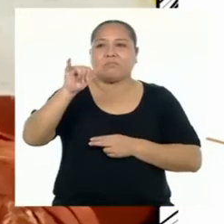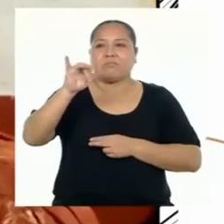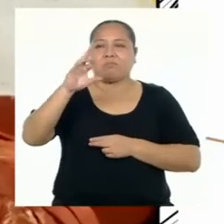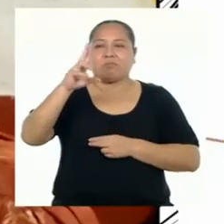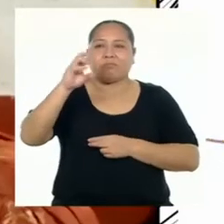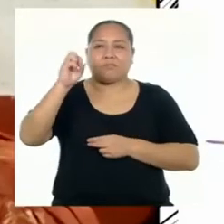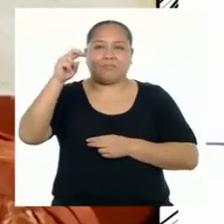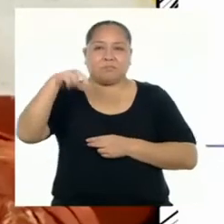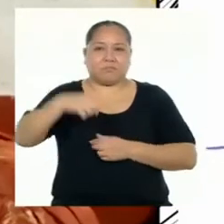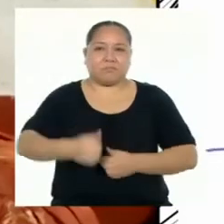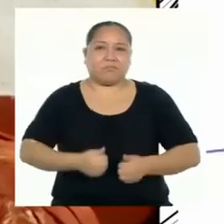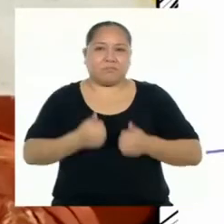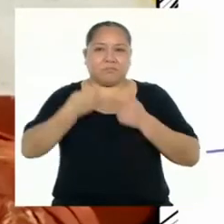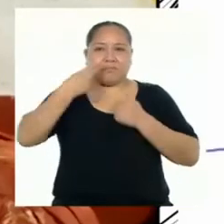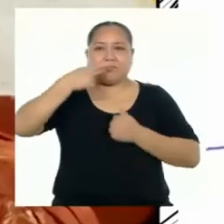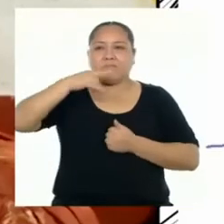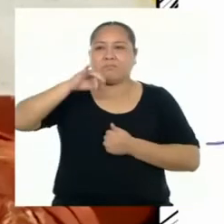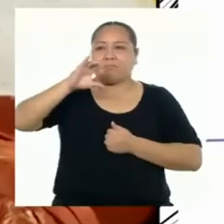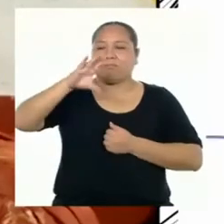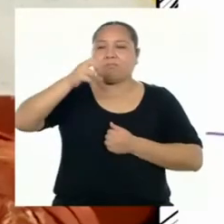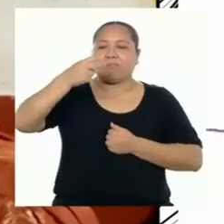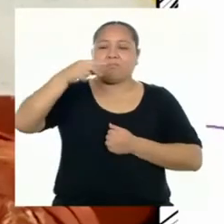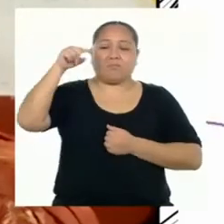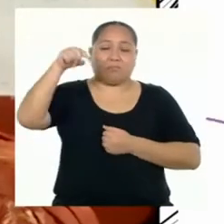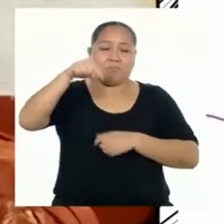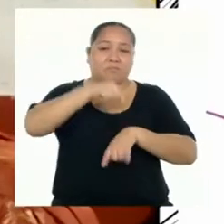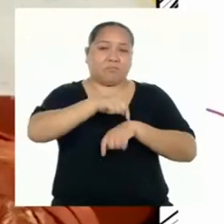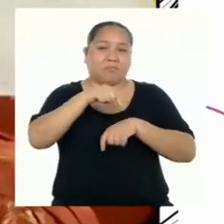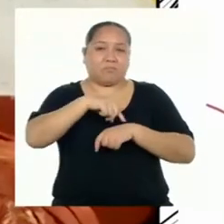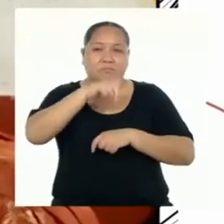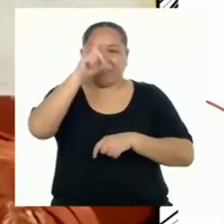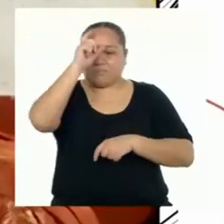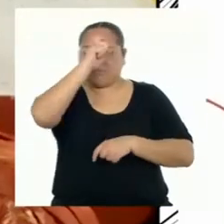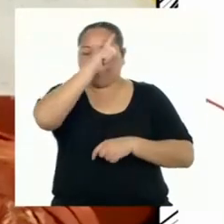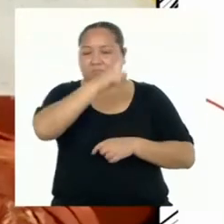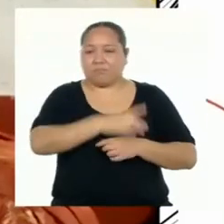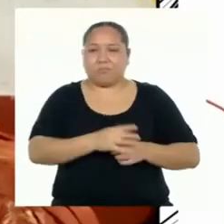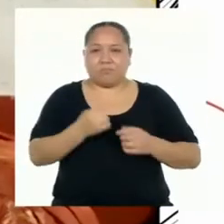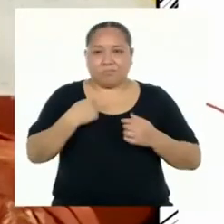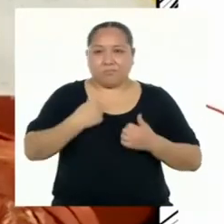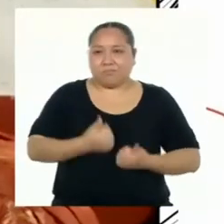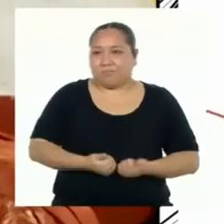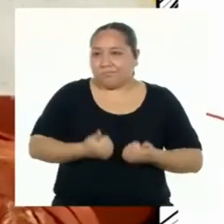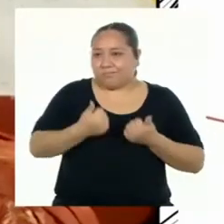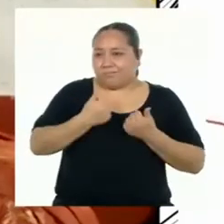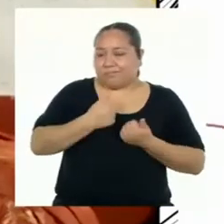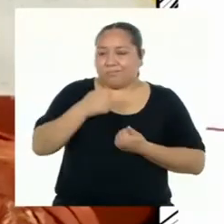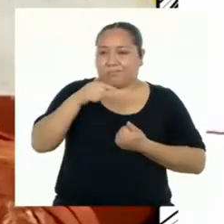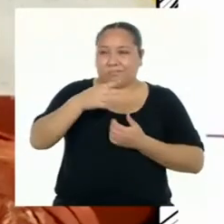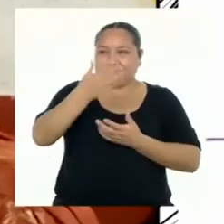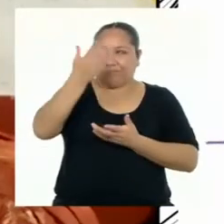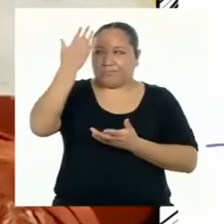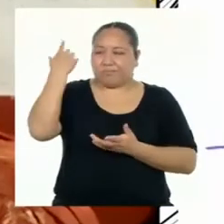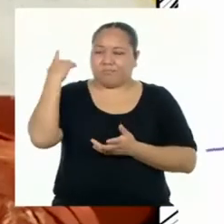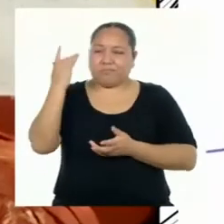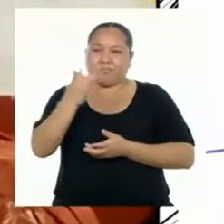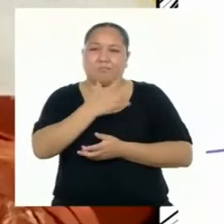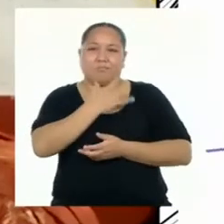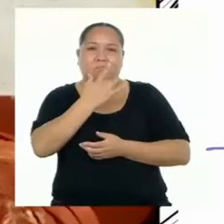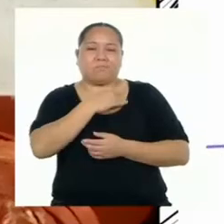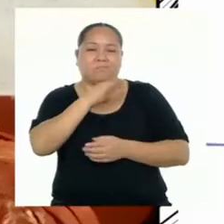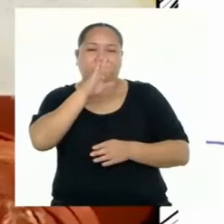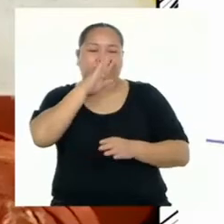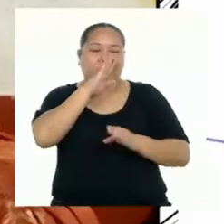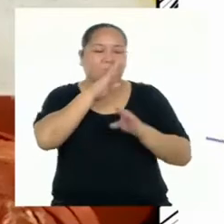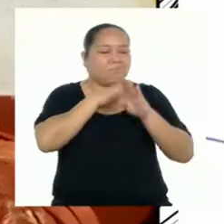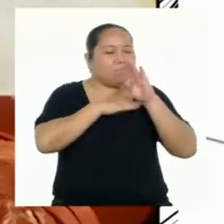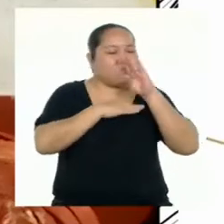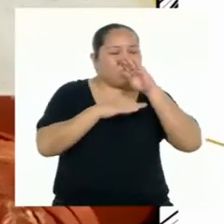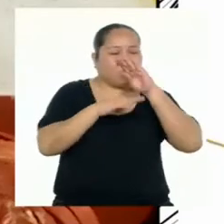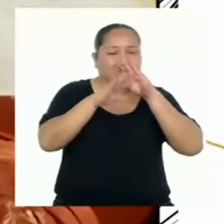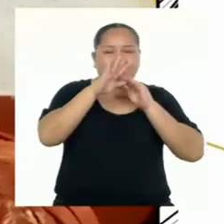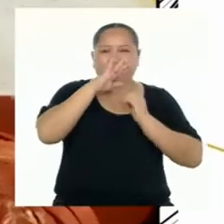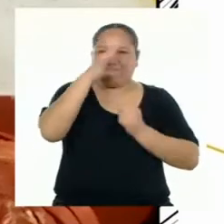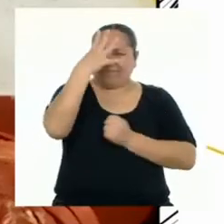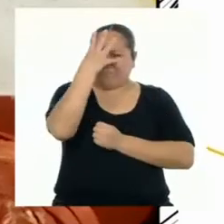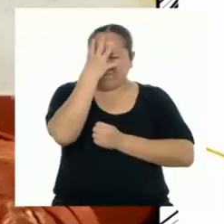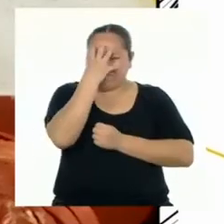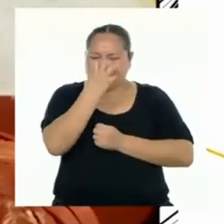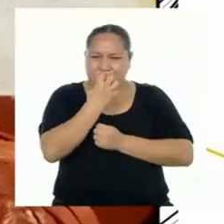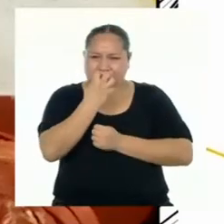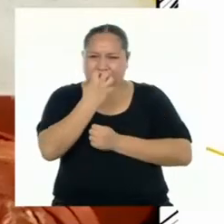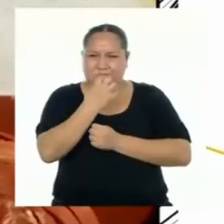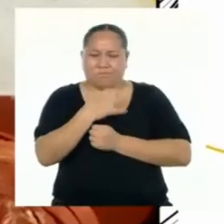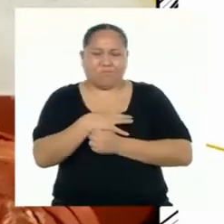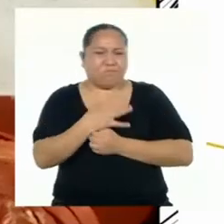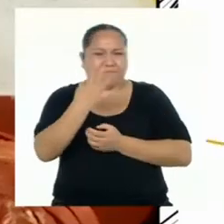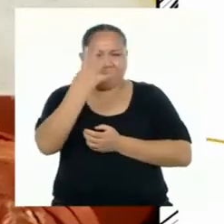en Huacho. En estos tiempos difíciles que estamos atravesando, en un principio me sentí frustrado, molesto.